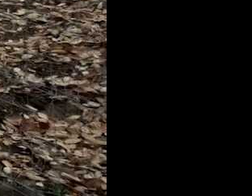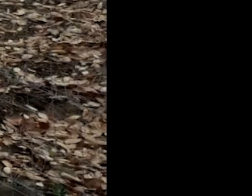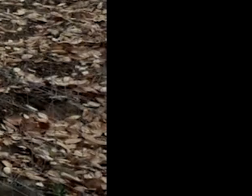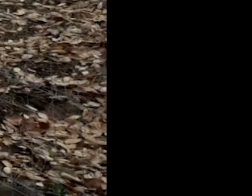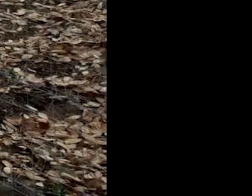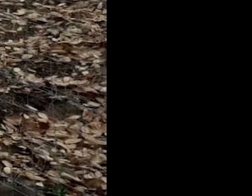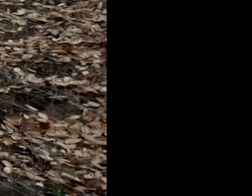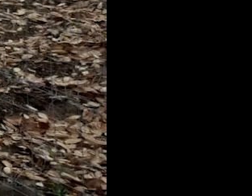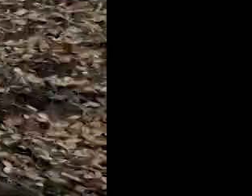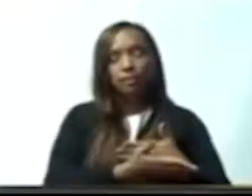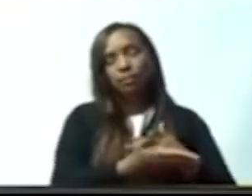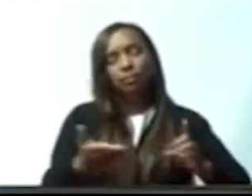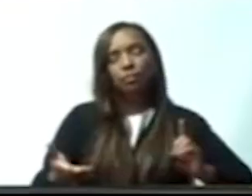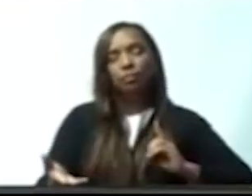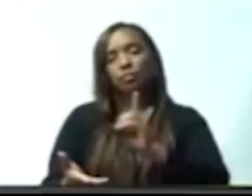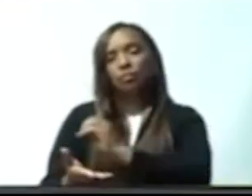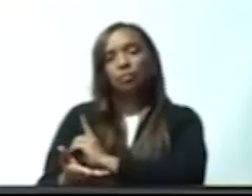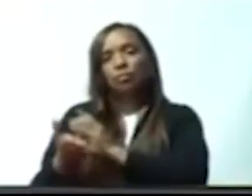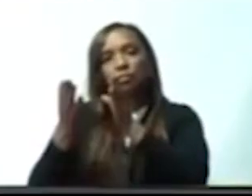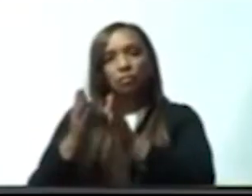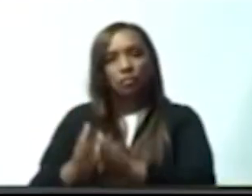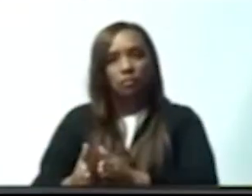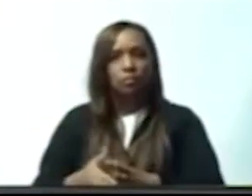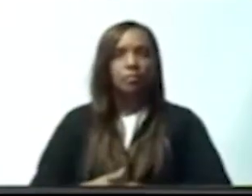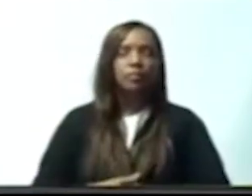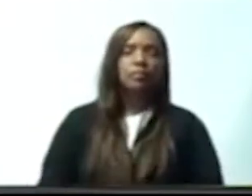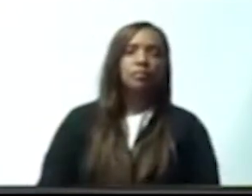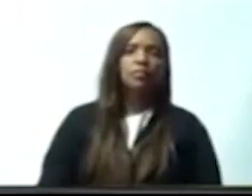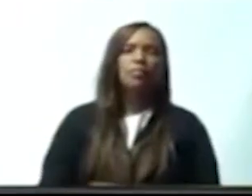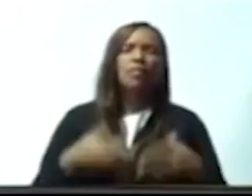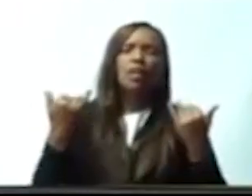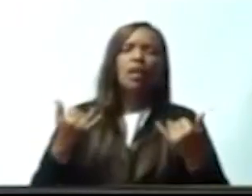a este monumento natural. Durante estos 4 años que hemos estado